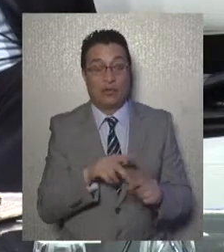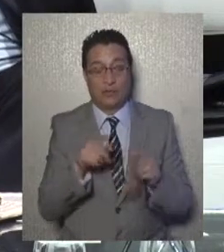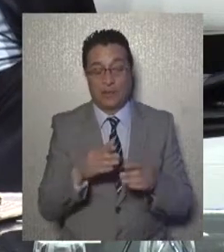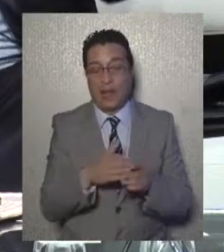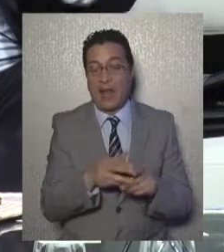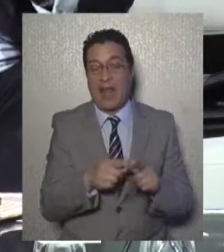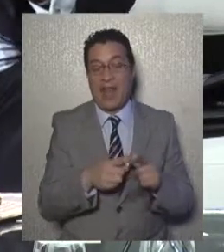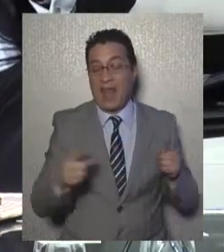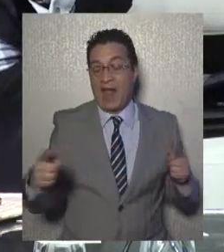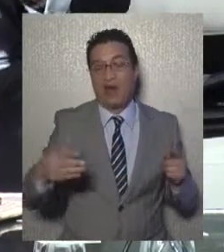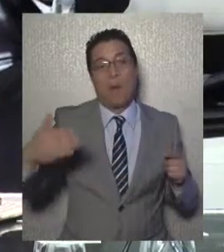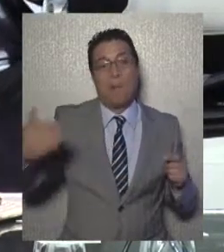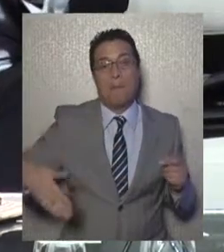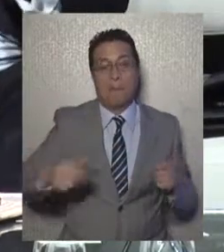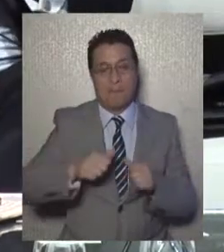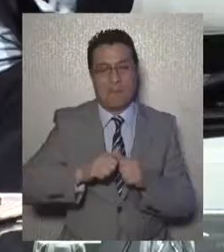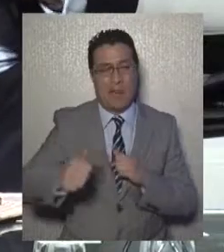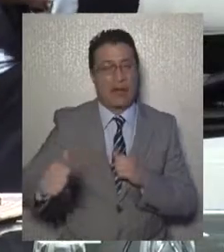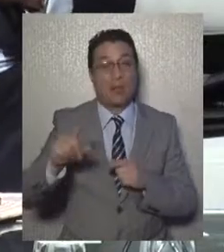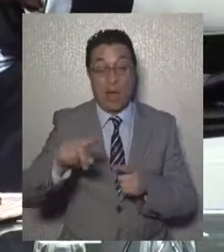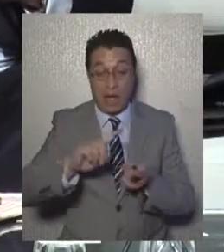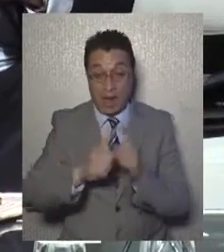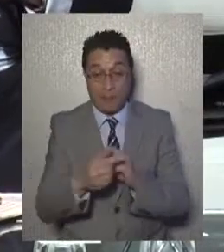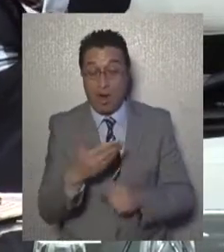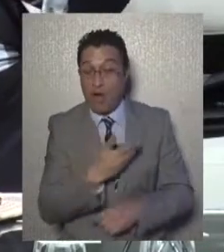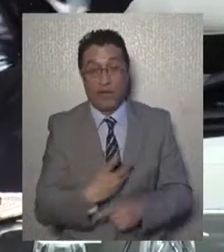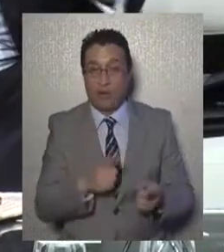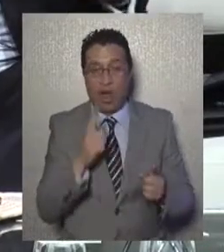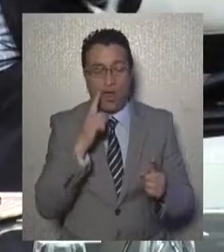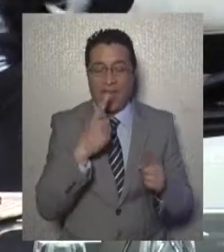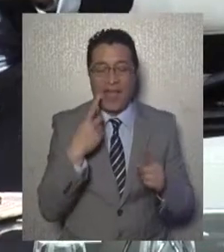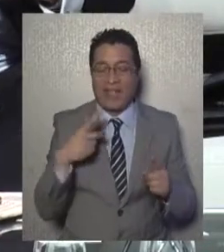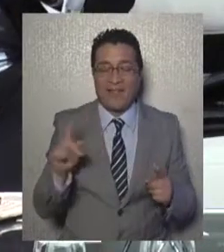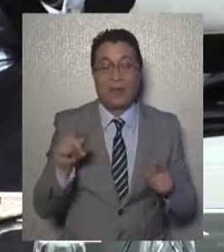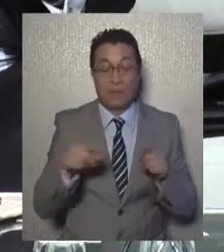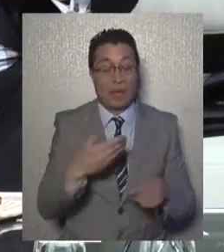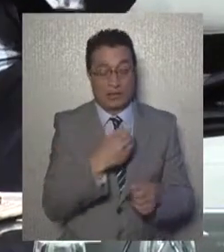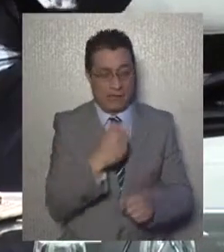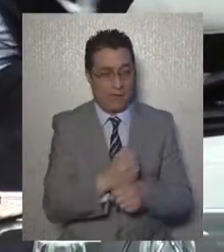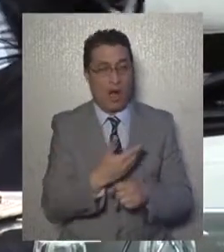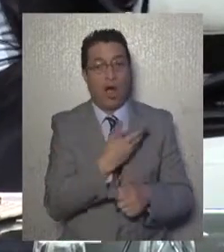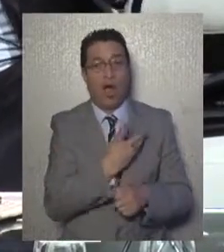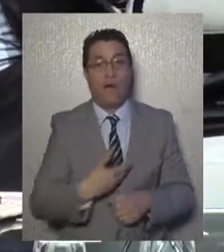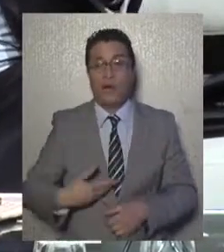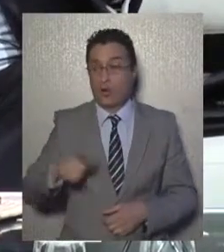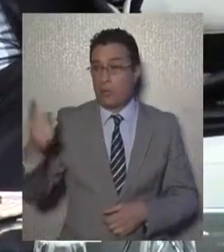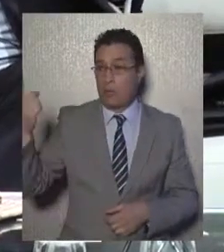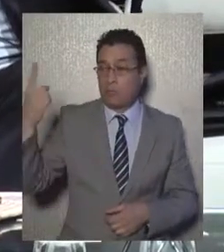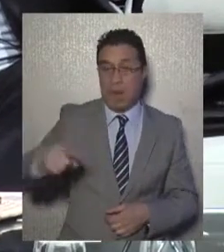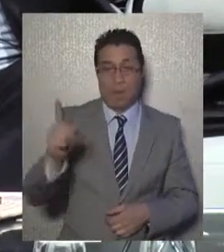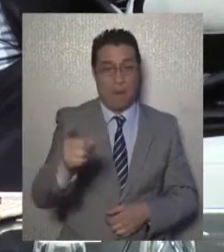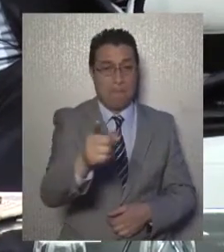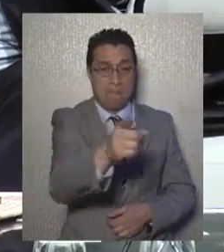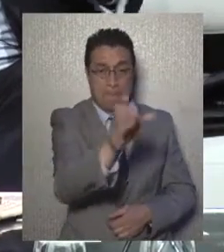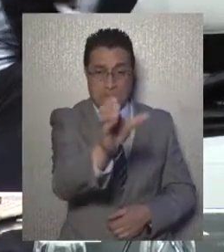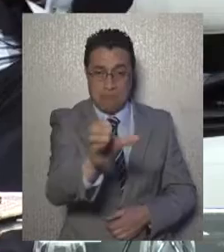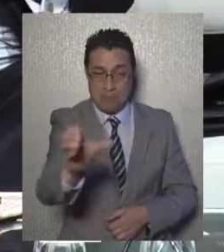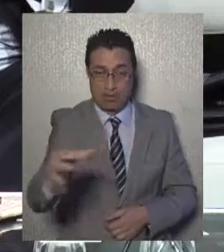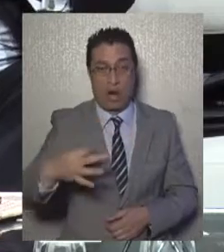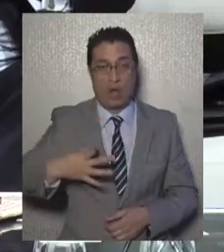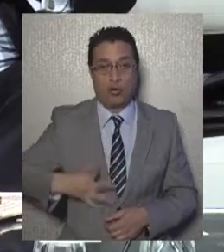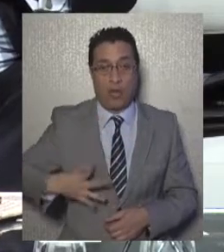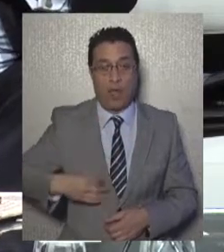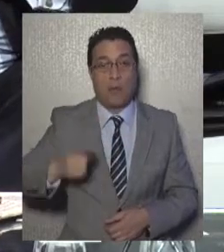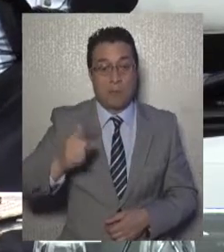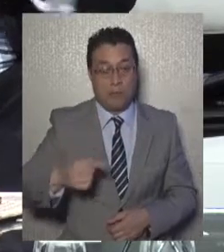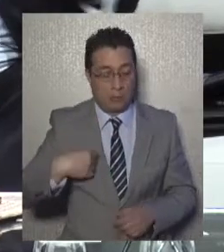plazo. Esa visión no tiene que ver con los cambios de gobierno. Nosotros trabajamos con el gobierno que la ciudadanía elige y lo hacemos,